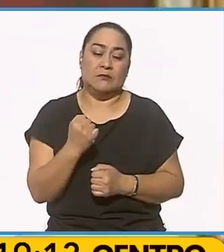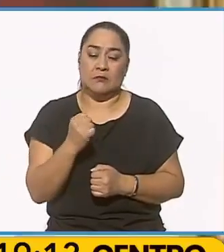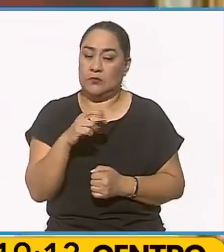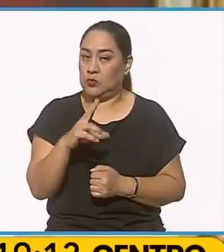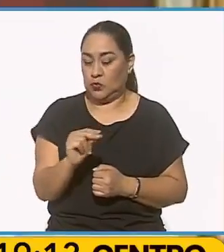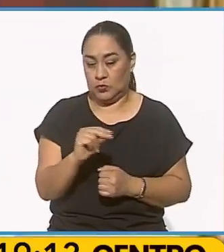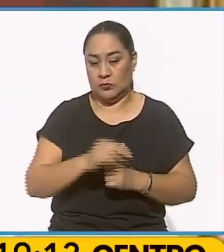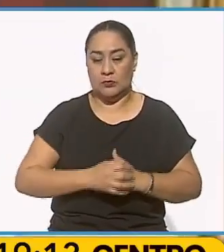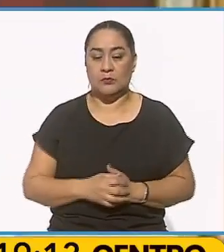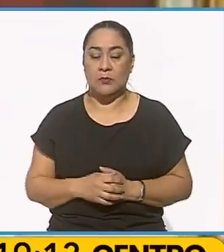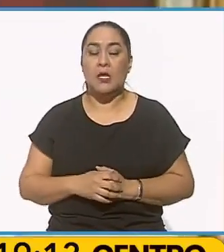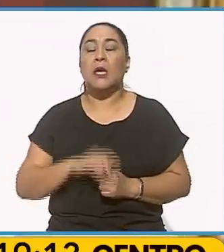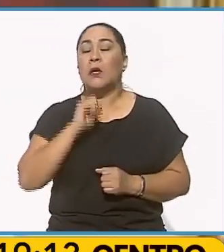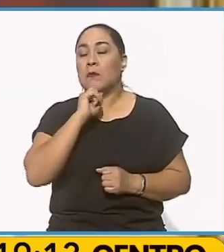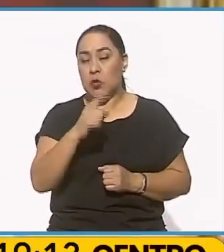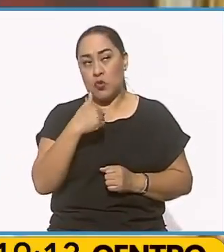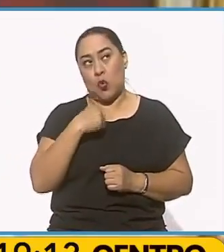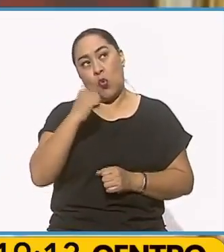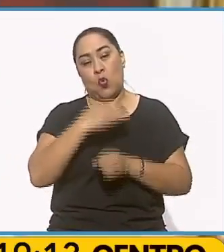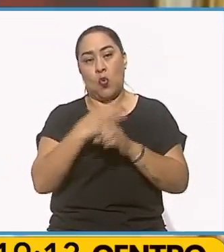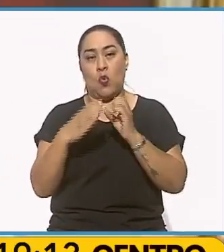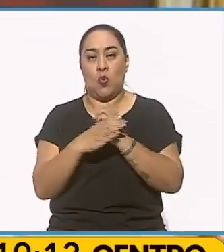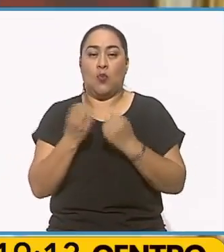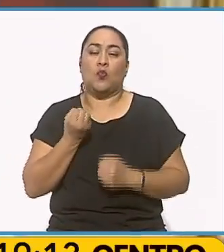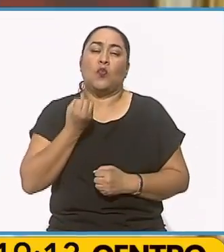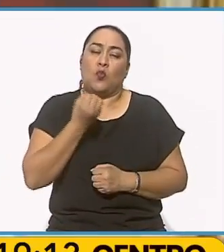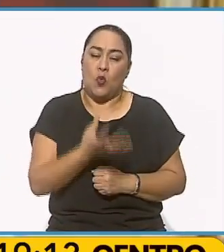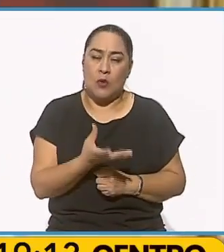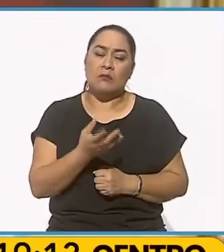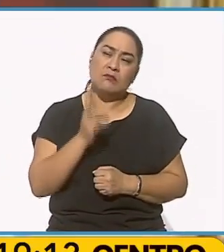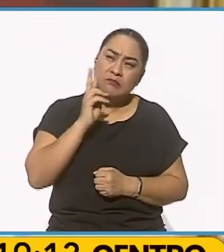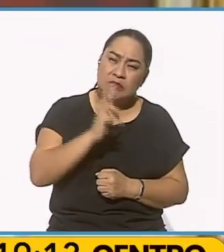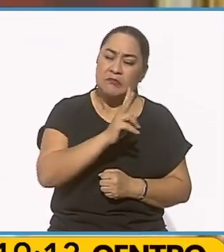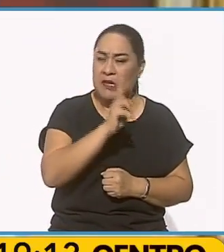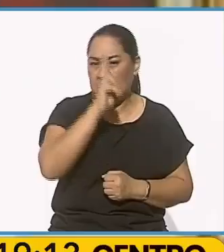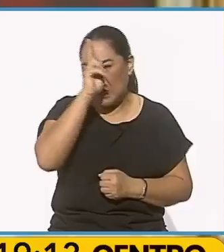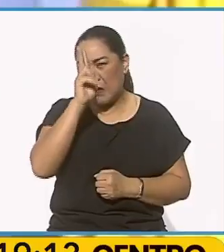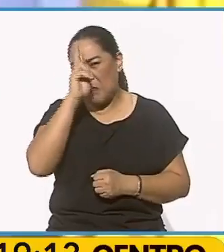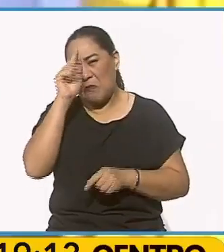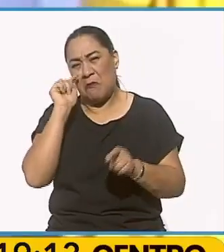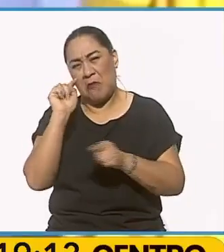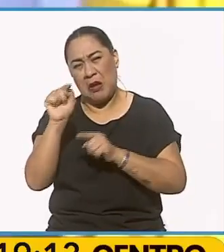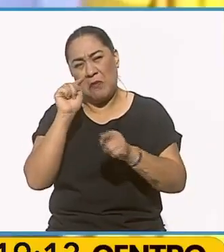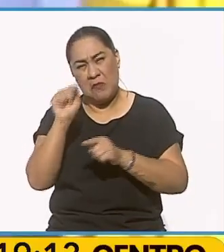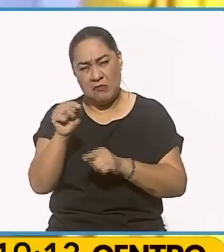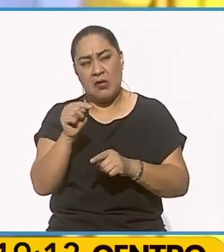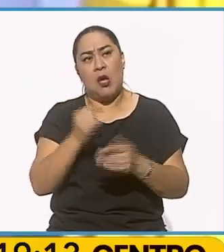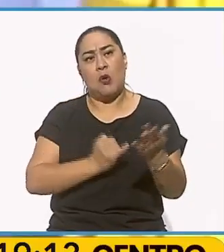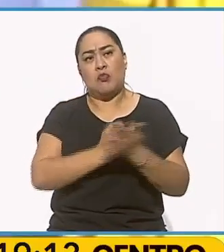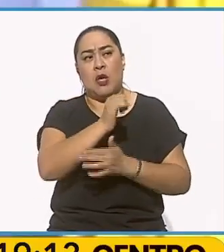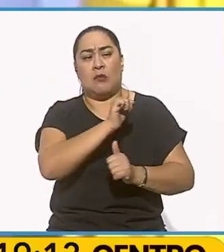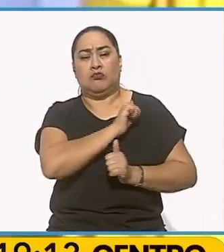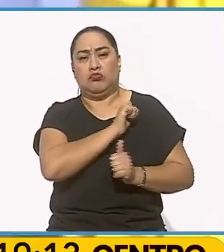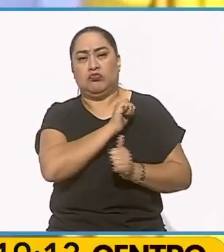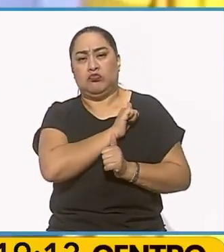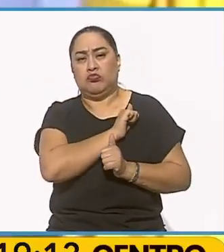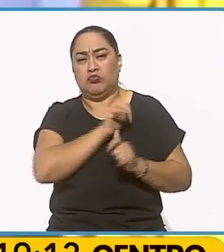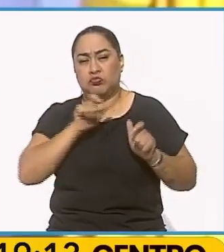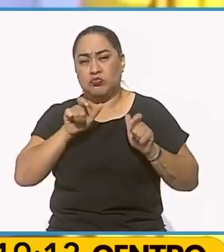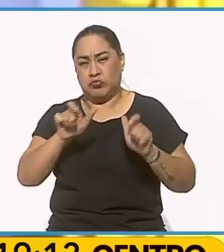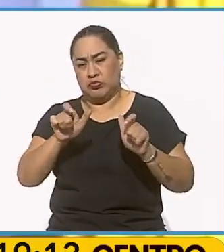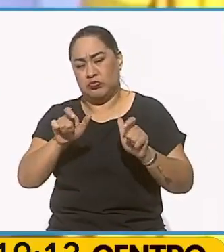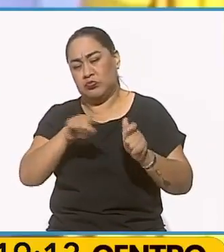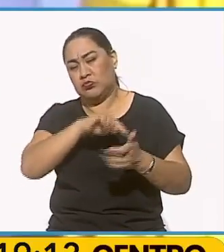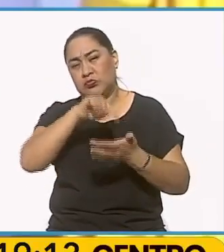diplomacia de las cañoneras. Y además me gustaría agregar Sí. que estas amenazas, lo que vemos con este escenario de militarización del conjunto del Gran